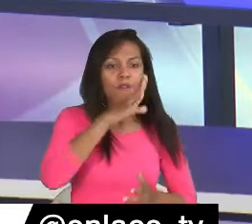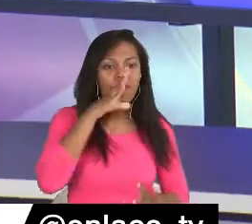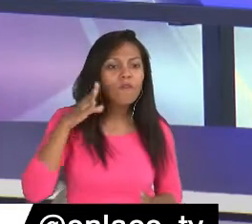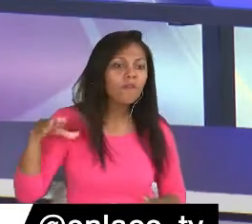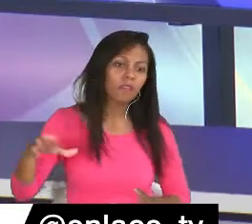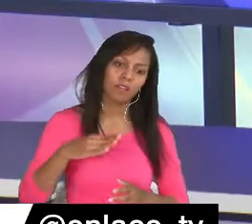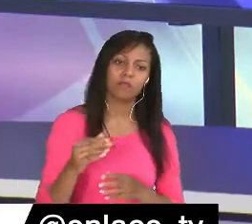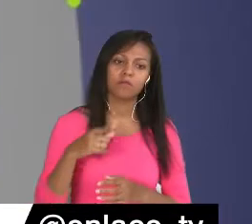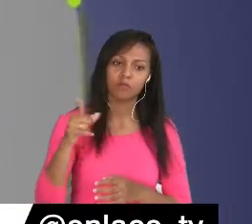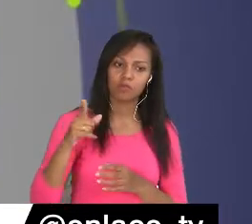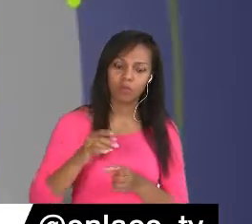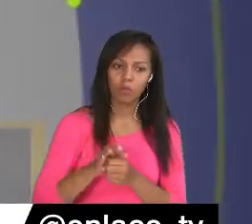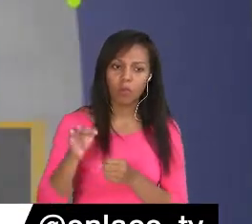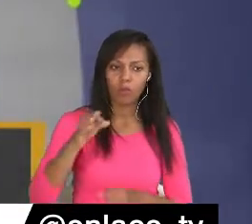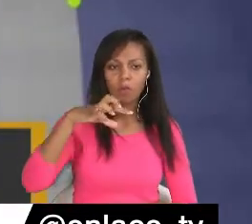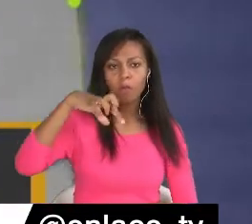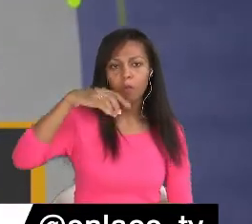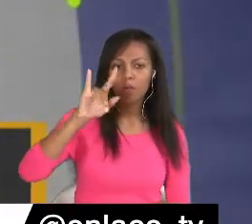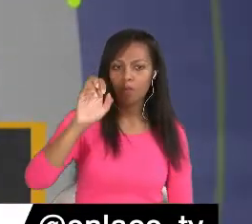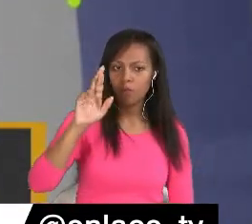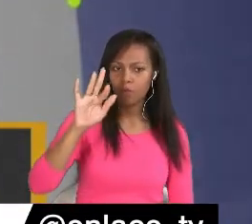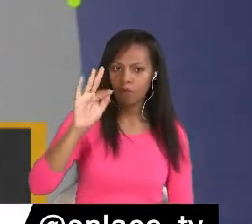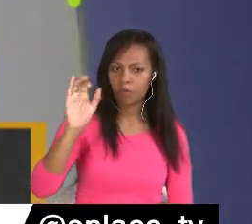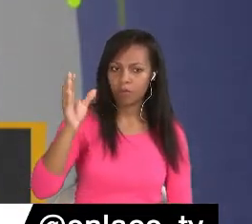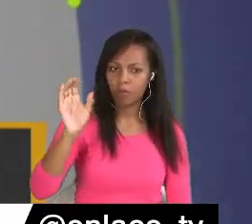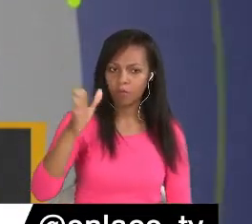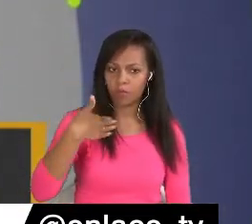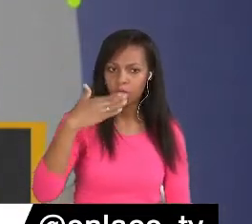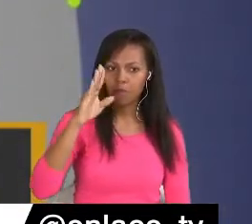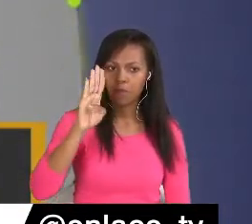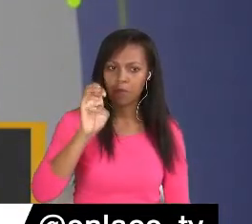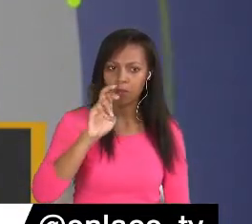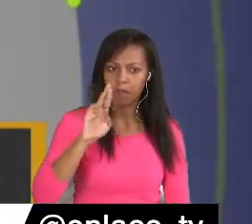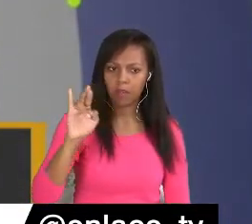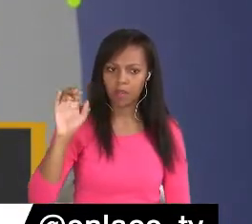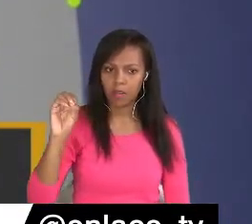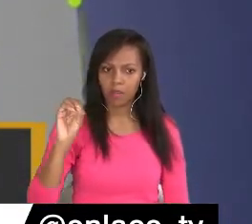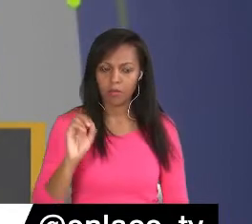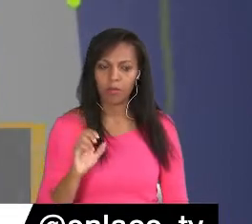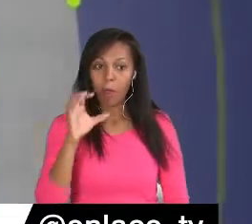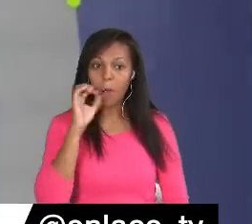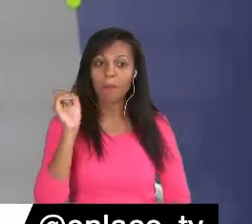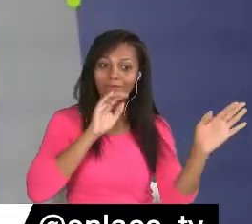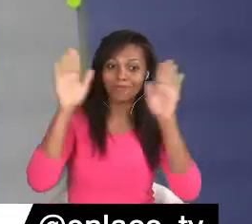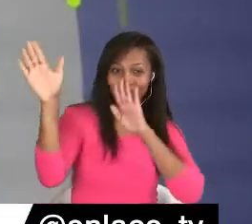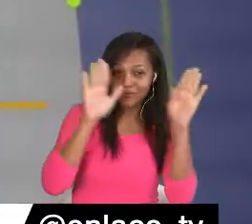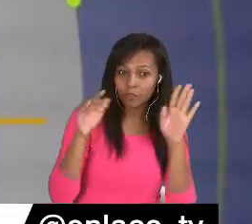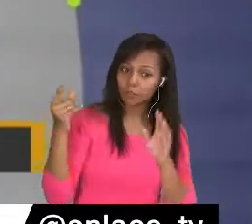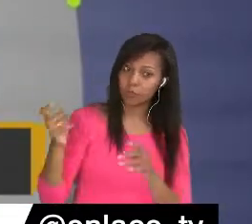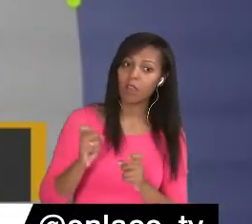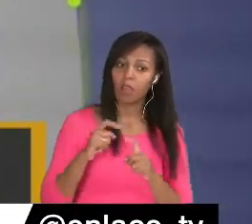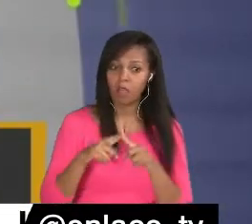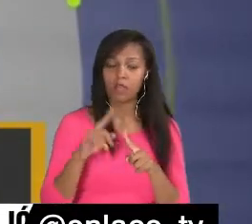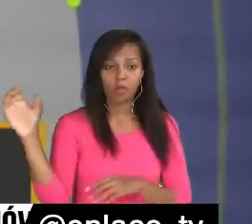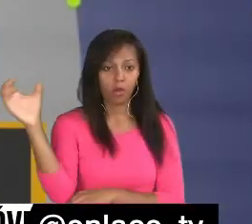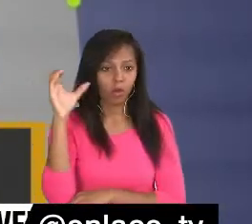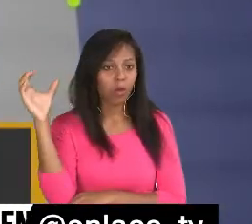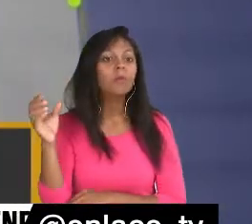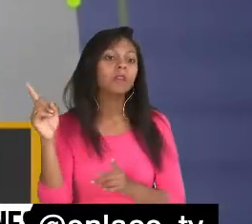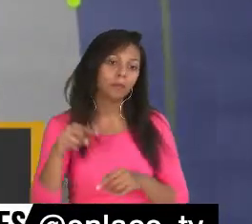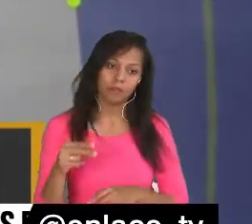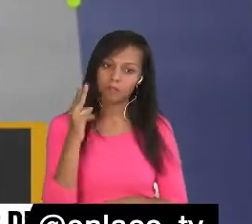Berrío. En un corto video a través de sus redes sociales, el exarquero de la Selección Colombia y Atlético Nacional, René